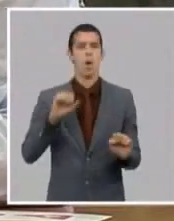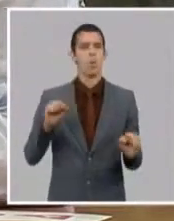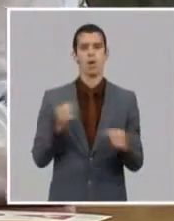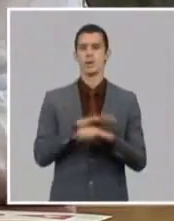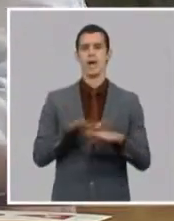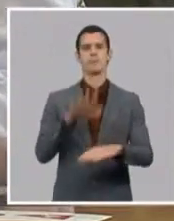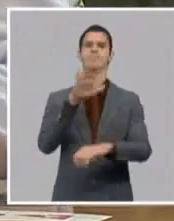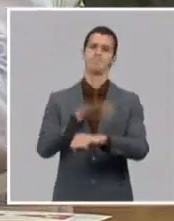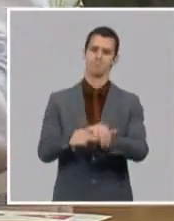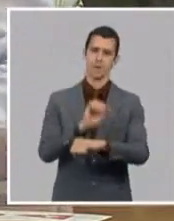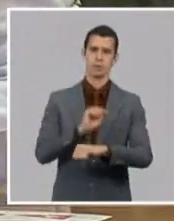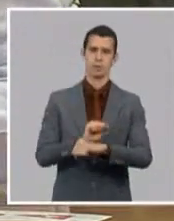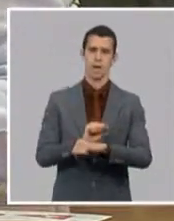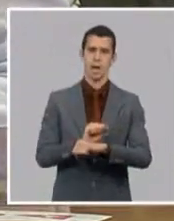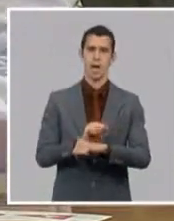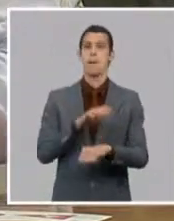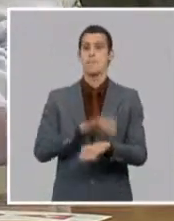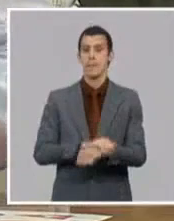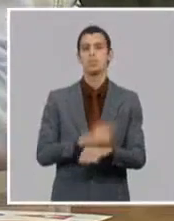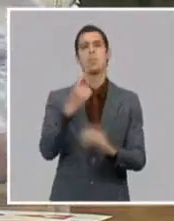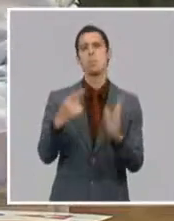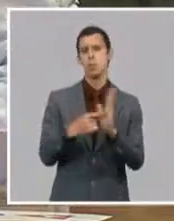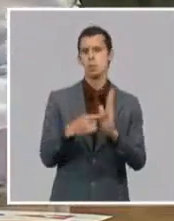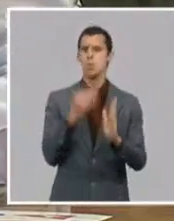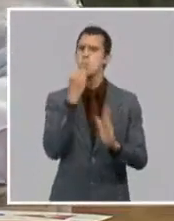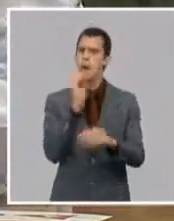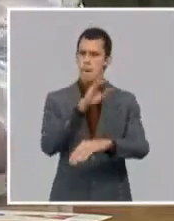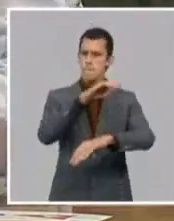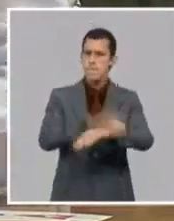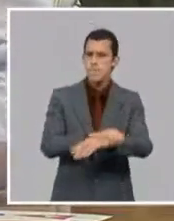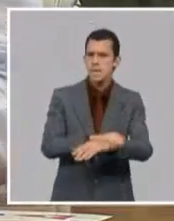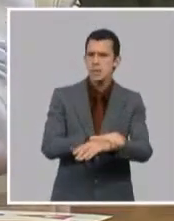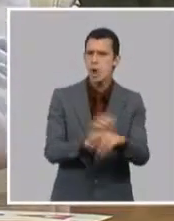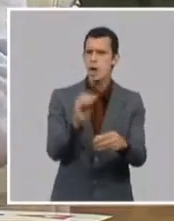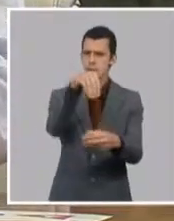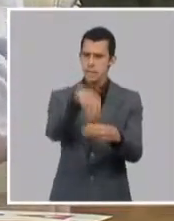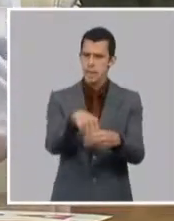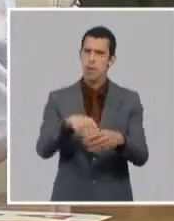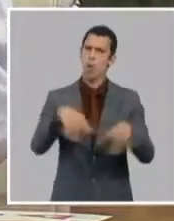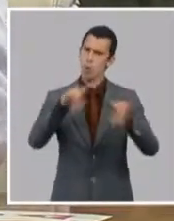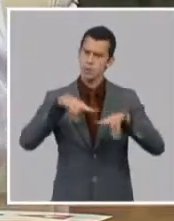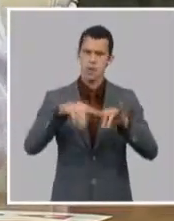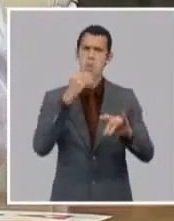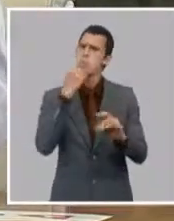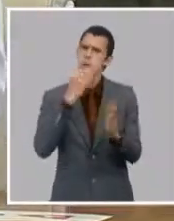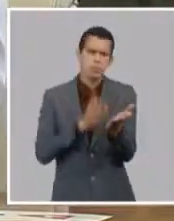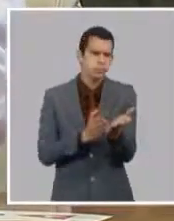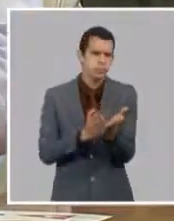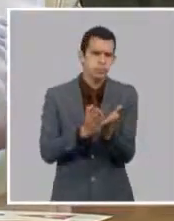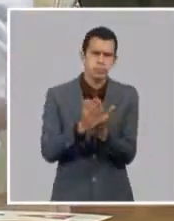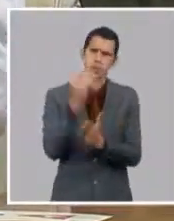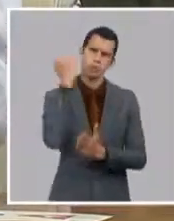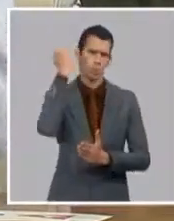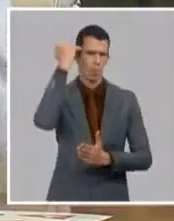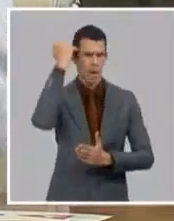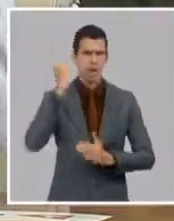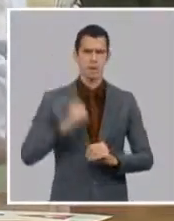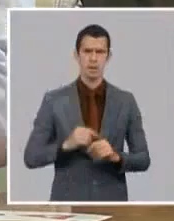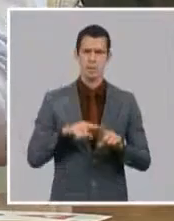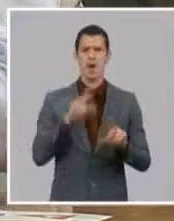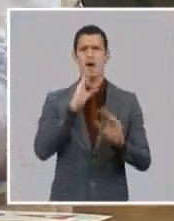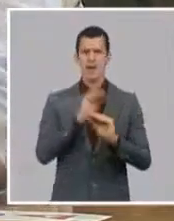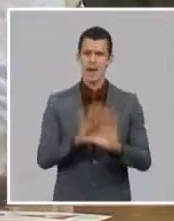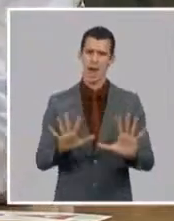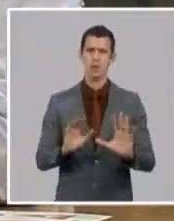carrera universitaria. Lo que pasa es que estoy siendo descarnado, no me estoy deteniendo en los logros, me estoy deteniendo en las cosas que nos duelen y que tenemos que